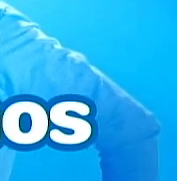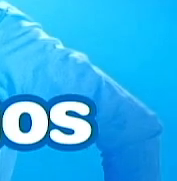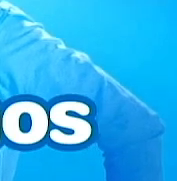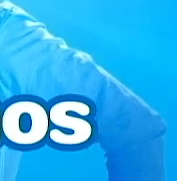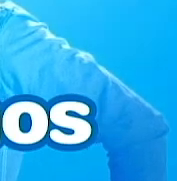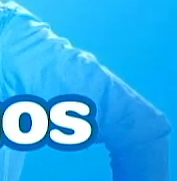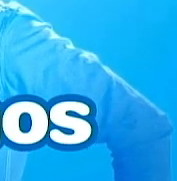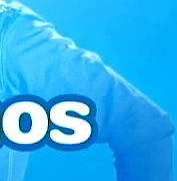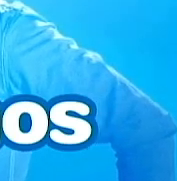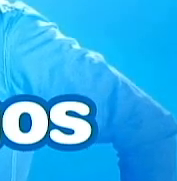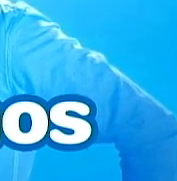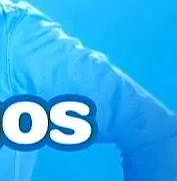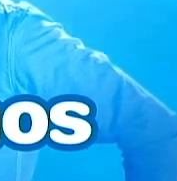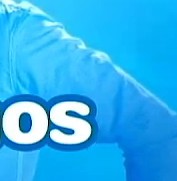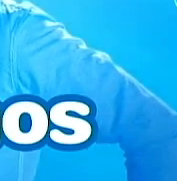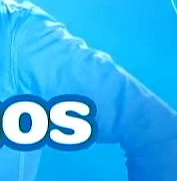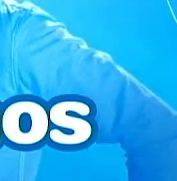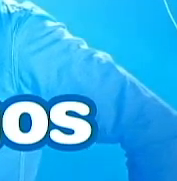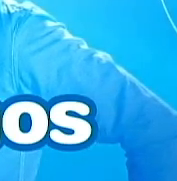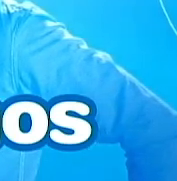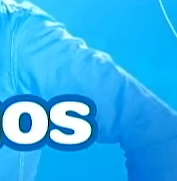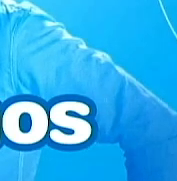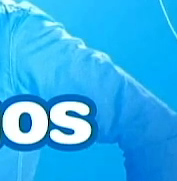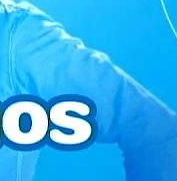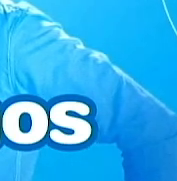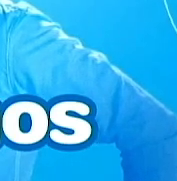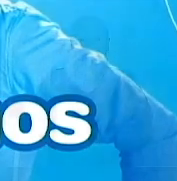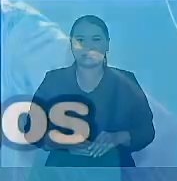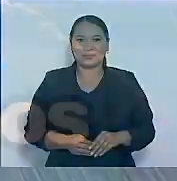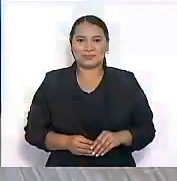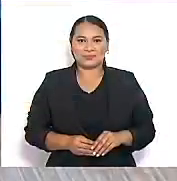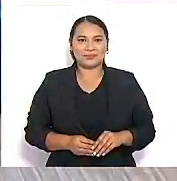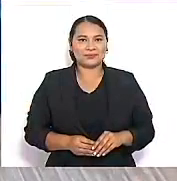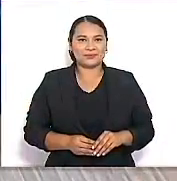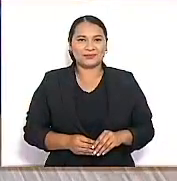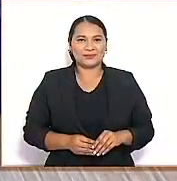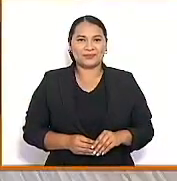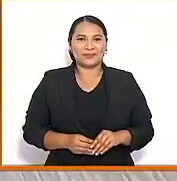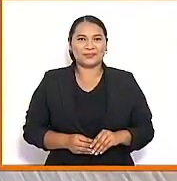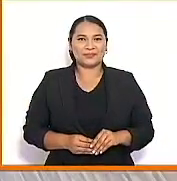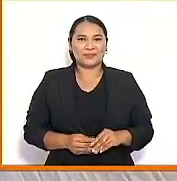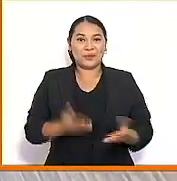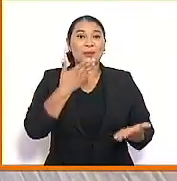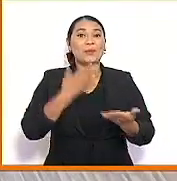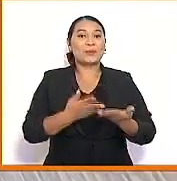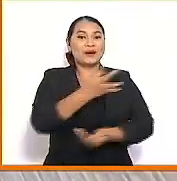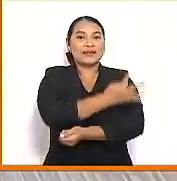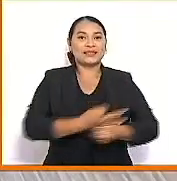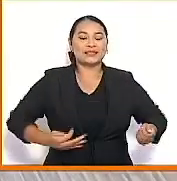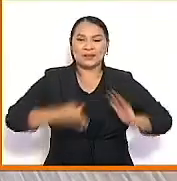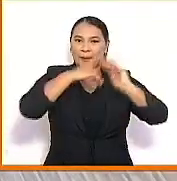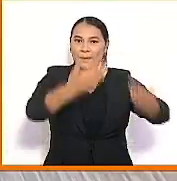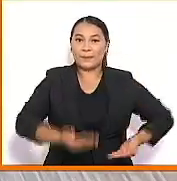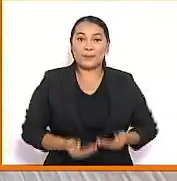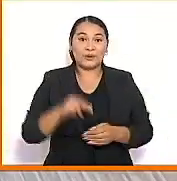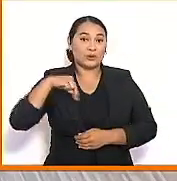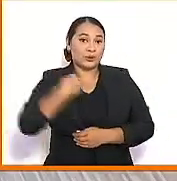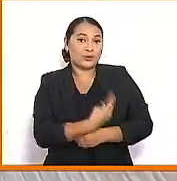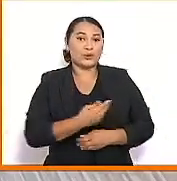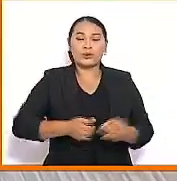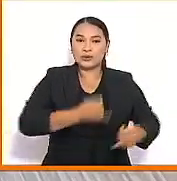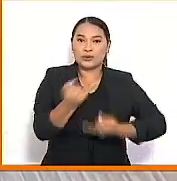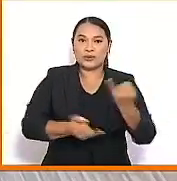Bienvenidos al sorteo Loto. ¡Loto! ¡Te cambia la vida! Buenas tardes y bienvenidos a